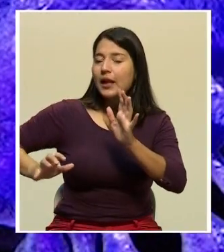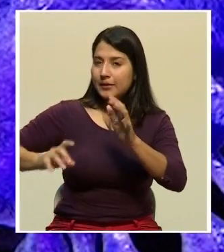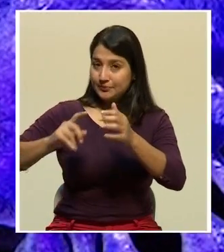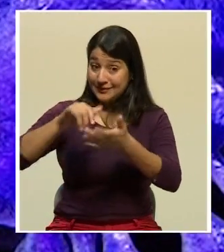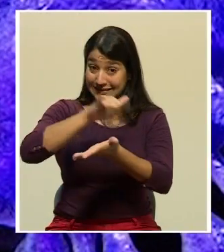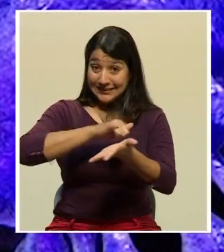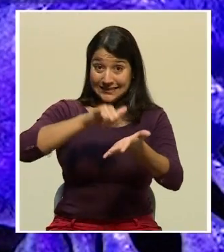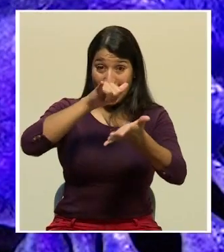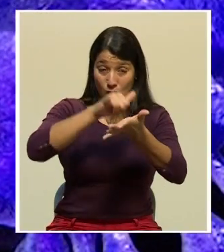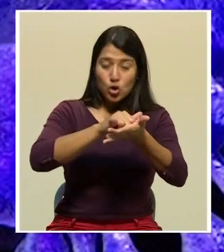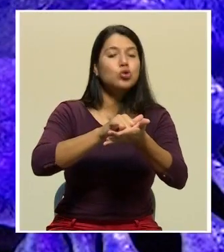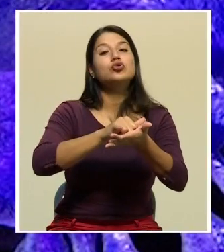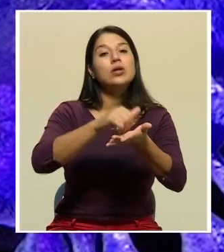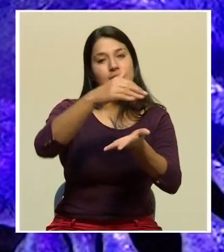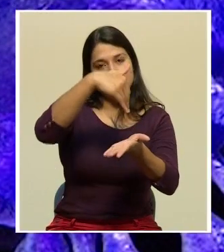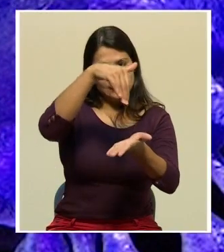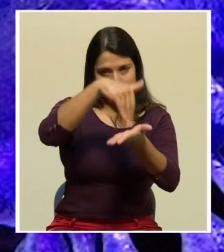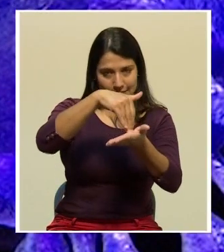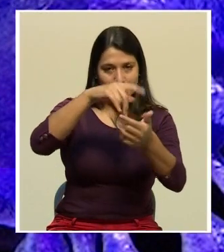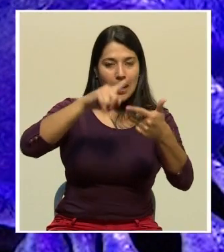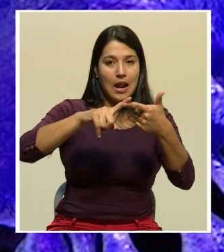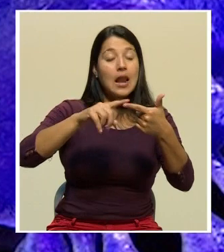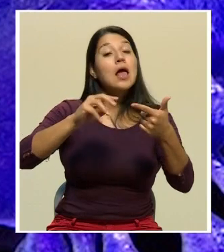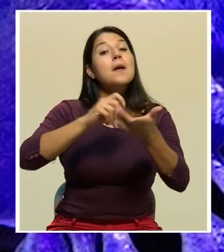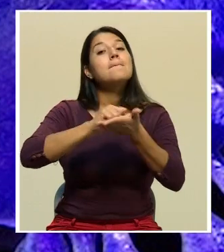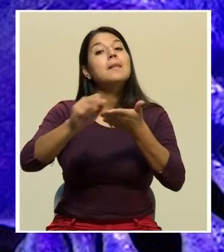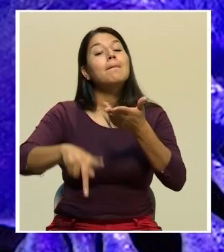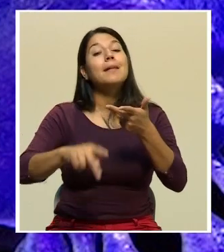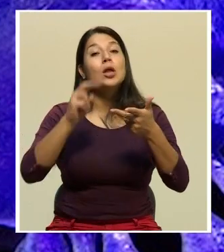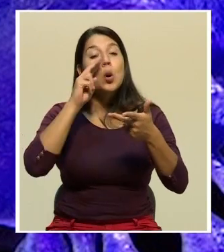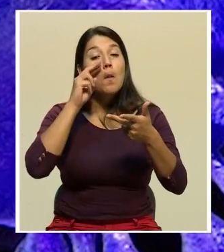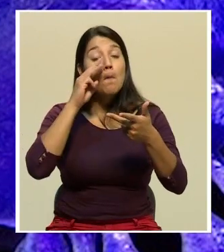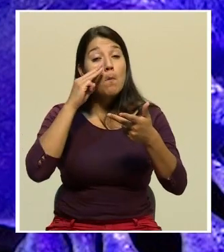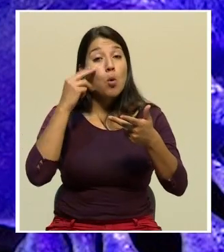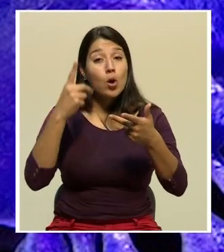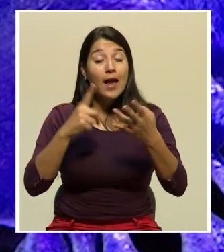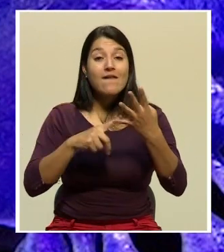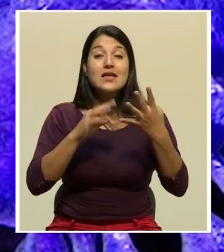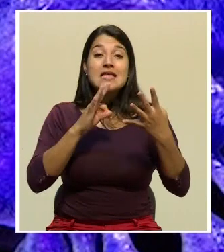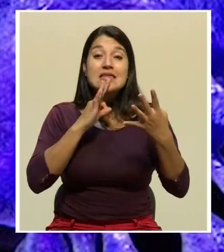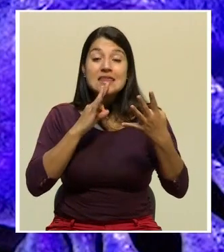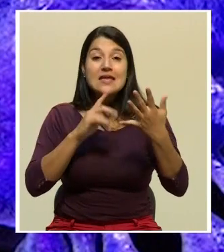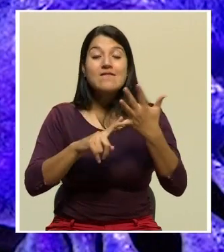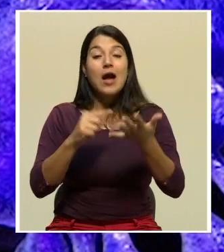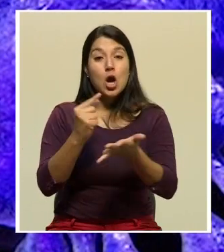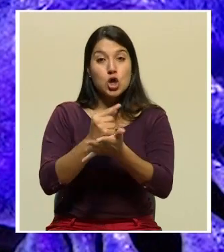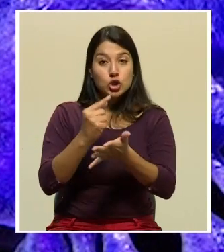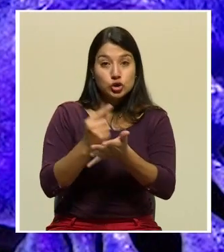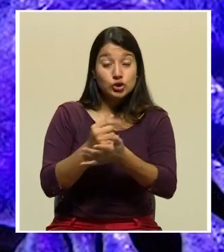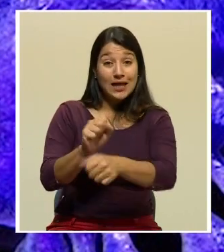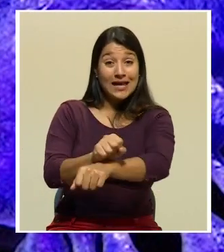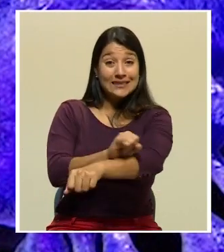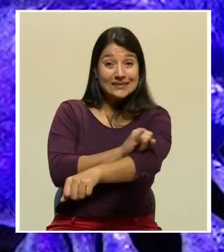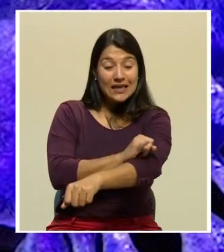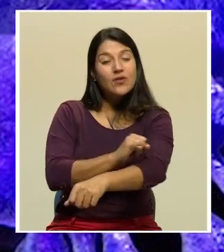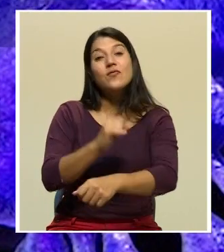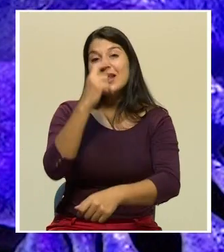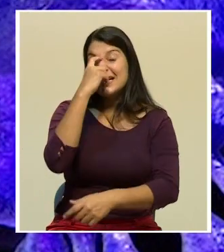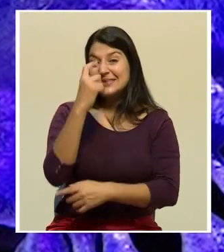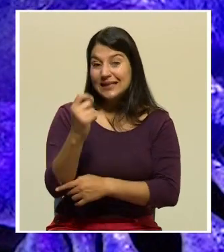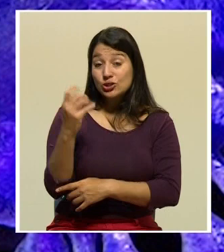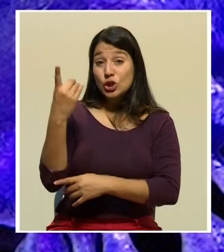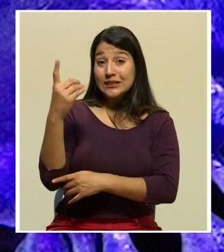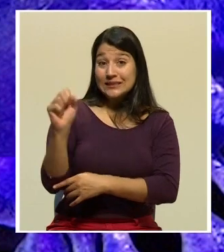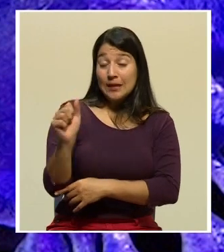San José, el Cantón Central, Montes de Oca, Moravia, Tibás, Goicochea, Acerrí, Escazú,